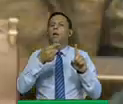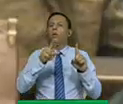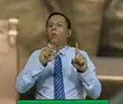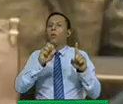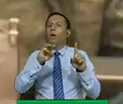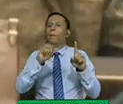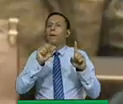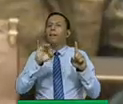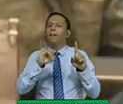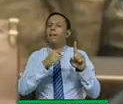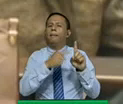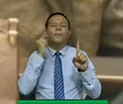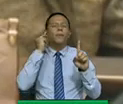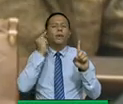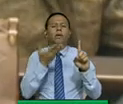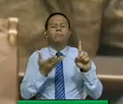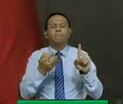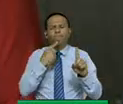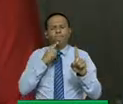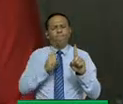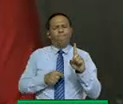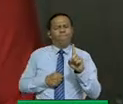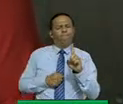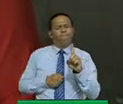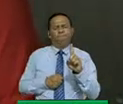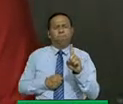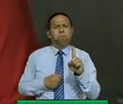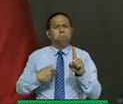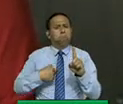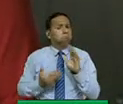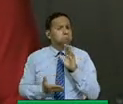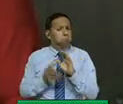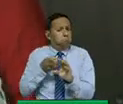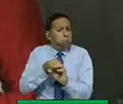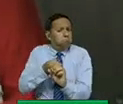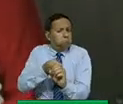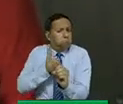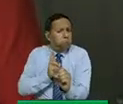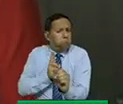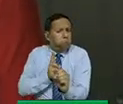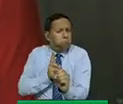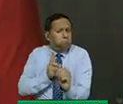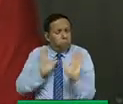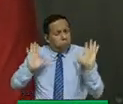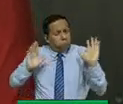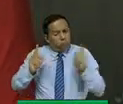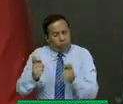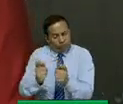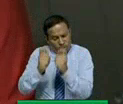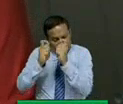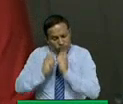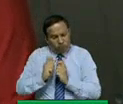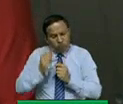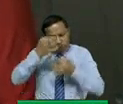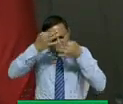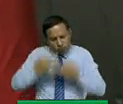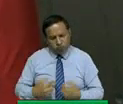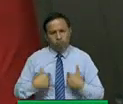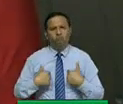hecho que no tenía marcha atrás. Yo me voy con honor y con dignidad, porque a